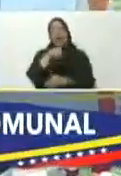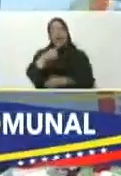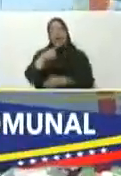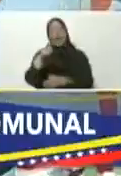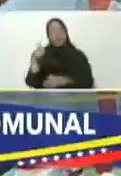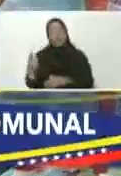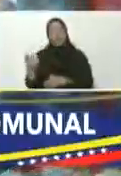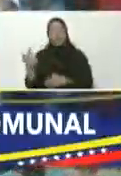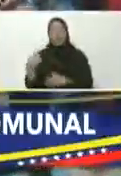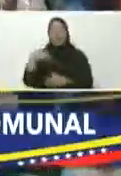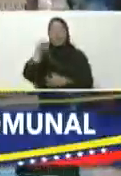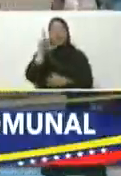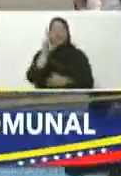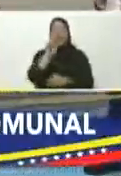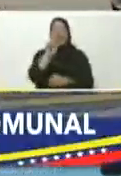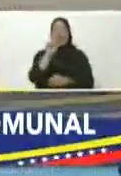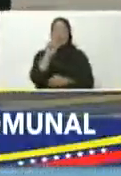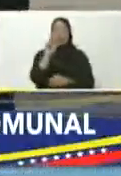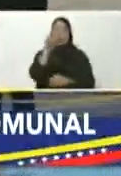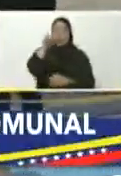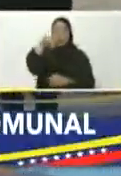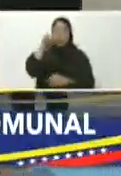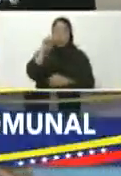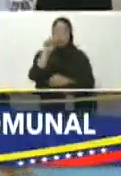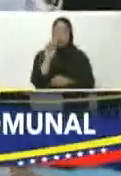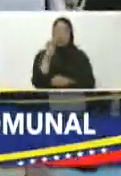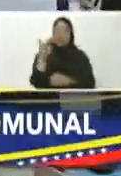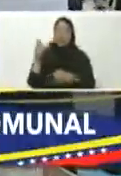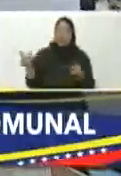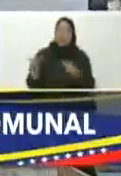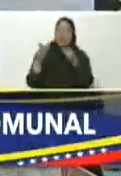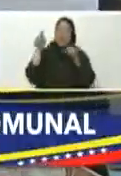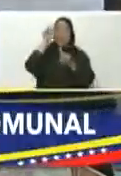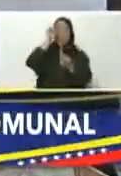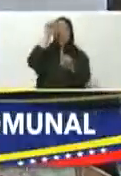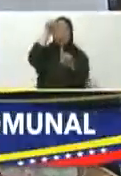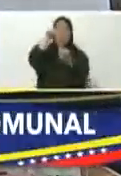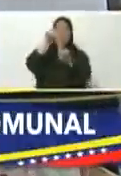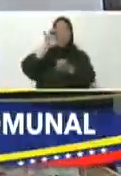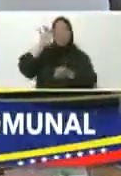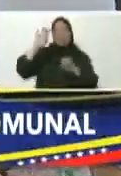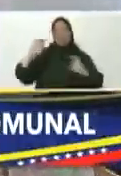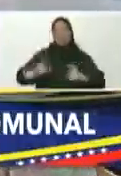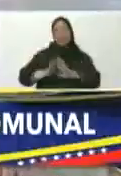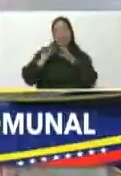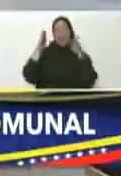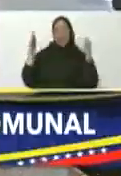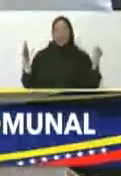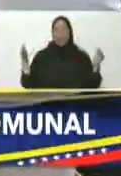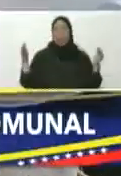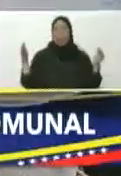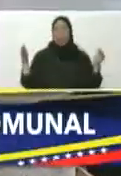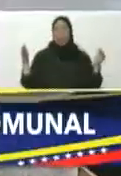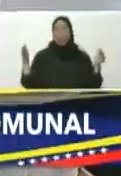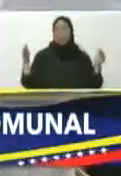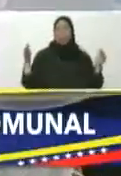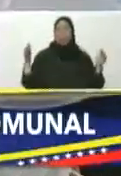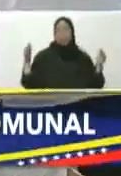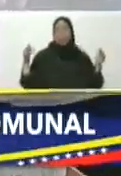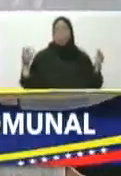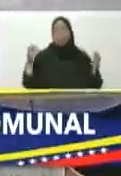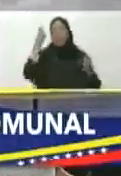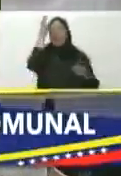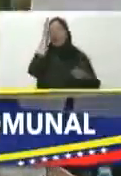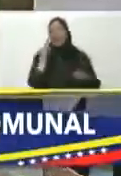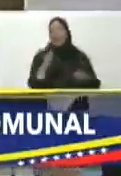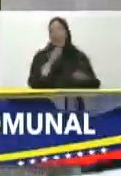presidente. Con las 3R.net, rumbo a la patria grande, a la patria potencia, que Dios me la bendiga. Amén, señor presidente. Seguimos el recorrido, que Dios me la